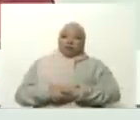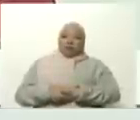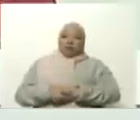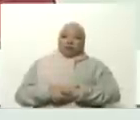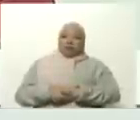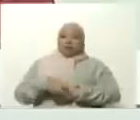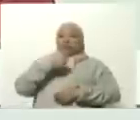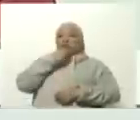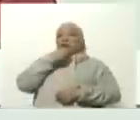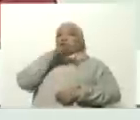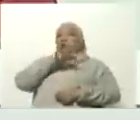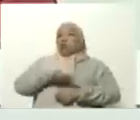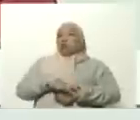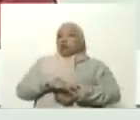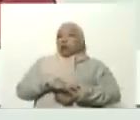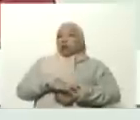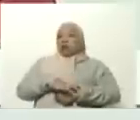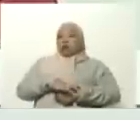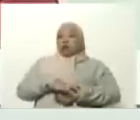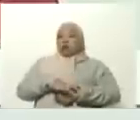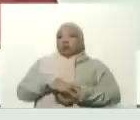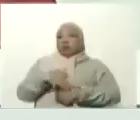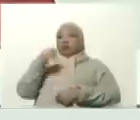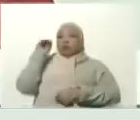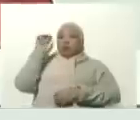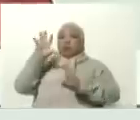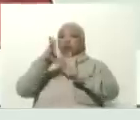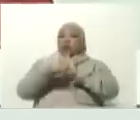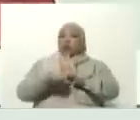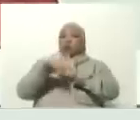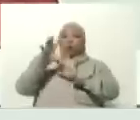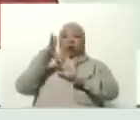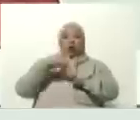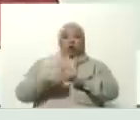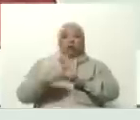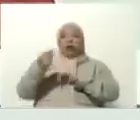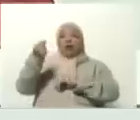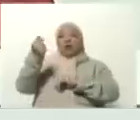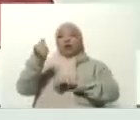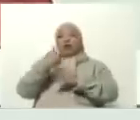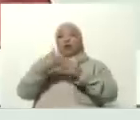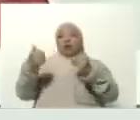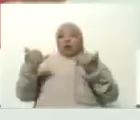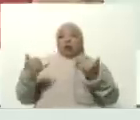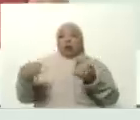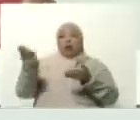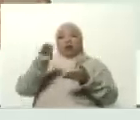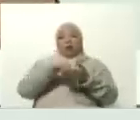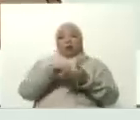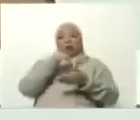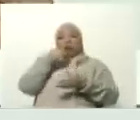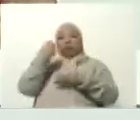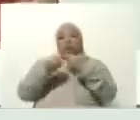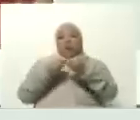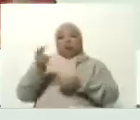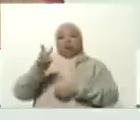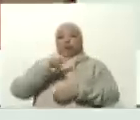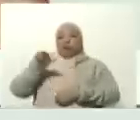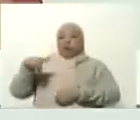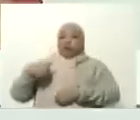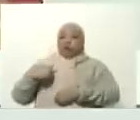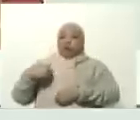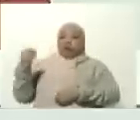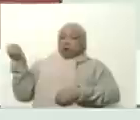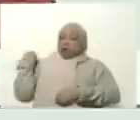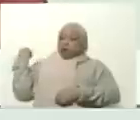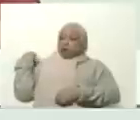la historia de ese país y se llevaron todo el dinero que tenían y no lo han regresado ni lo van a regresar. Aquí en Venezuela nosotros estamos reclamando porque